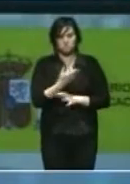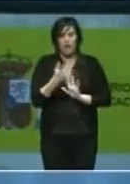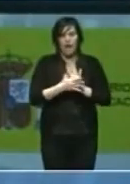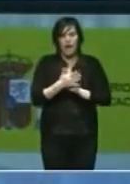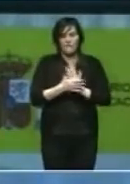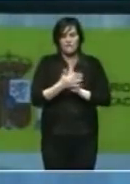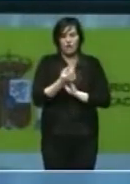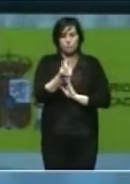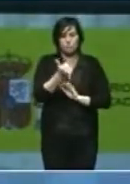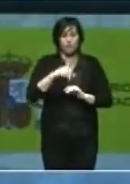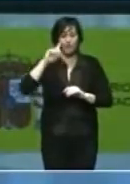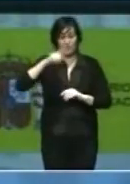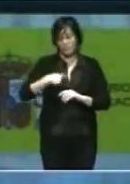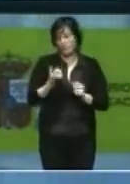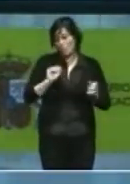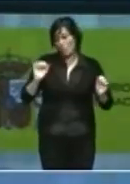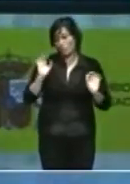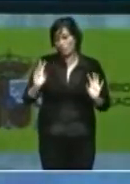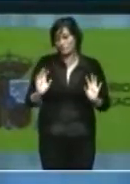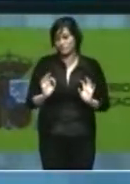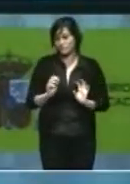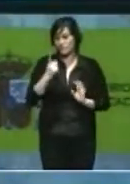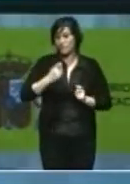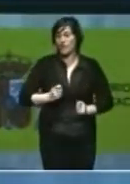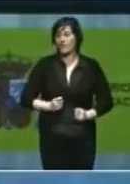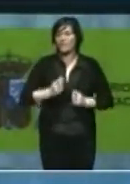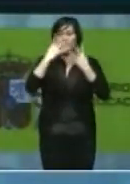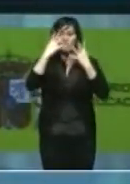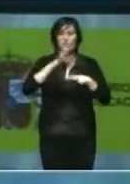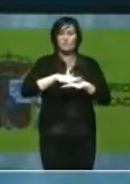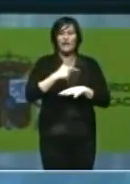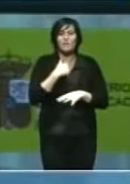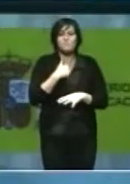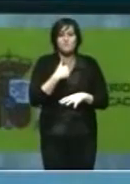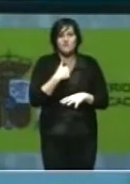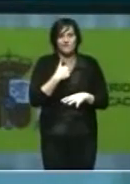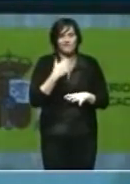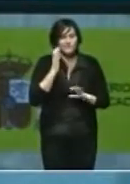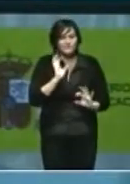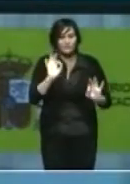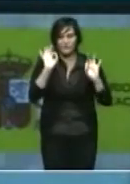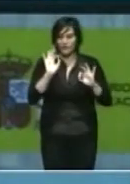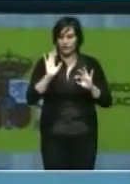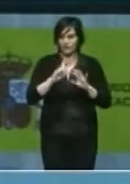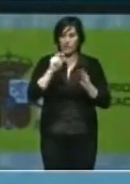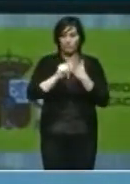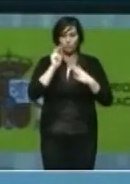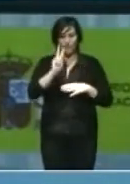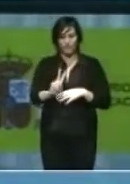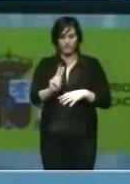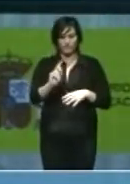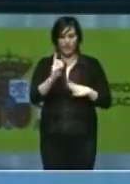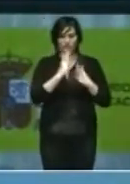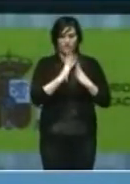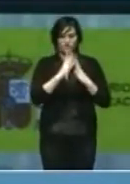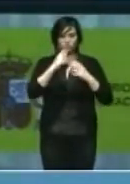un poco rápidamente, aunque sea, de un edificio, pues para mí, paradigmático desde el punto de vista de la arquitectura universitaria,